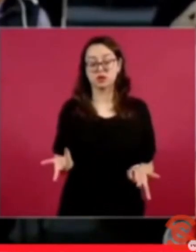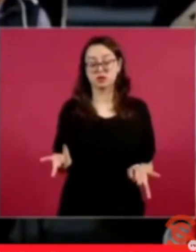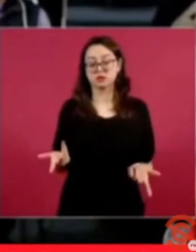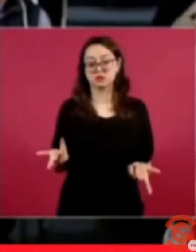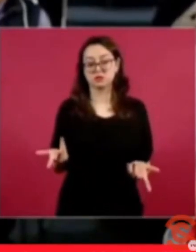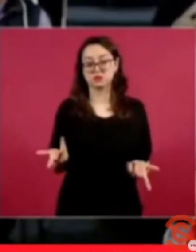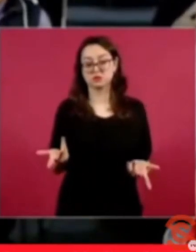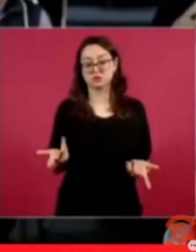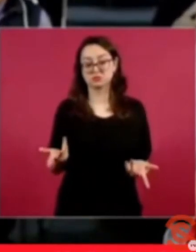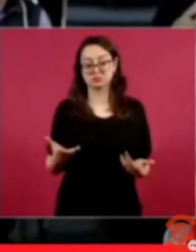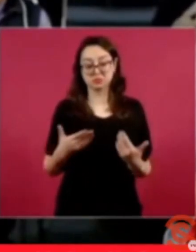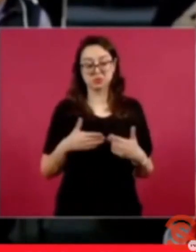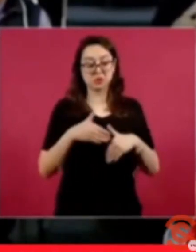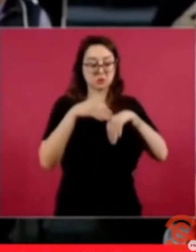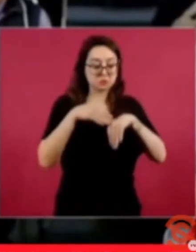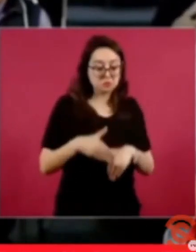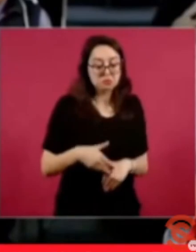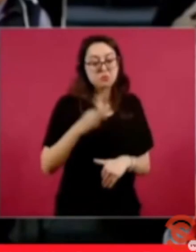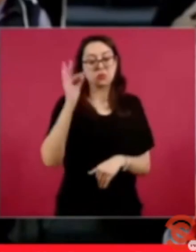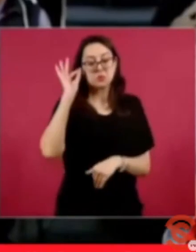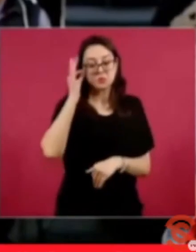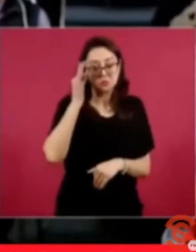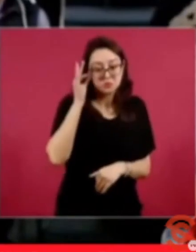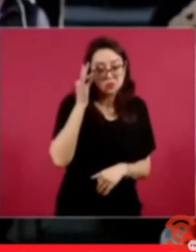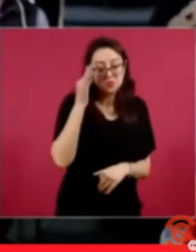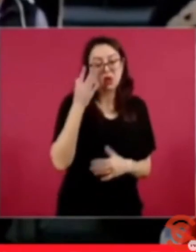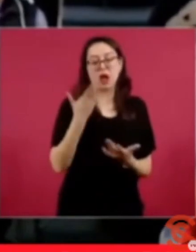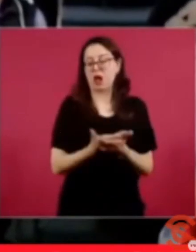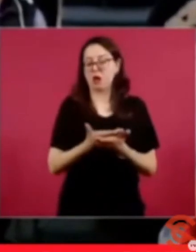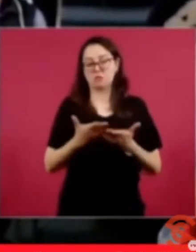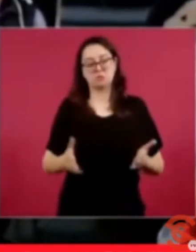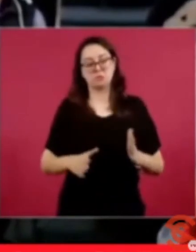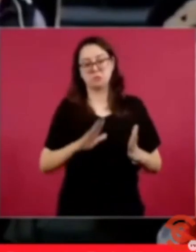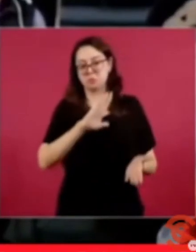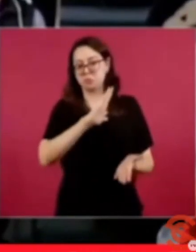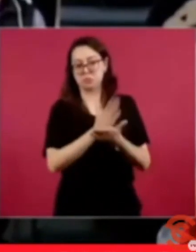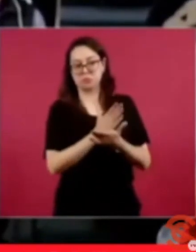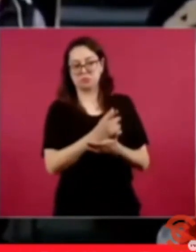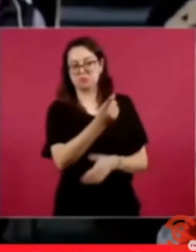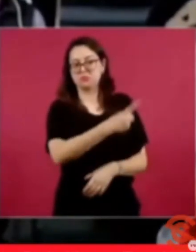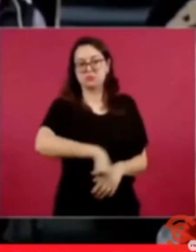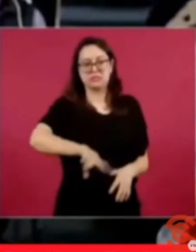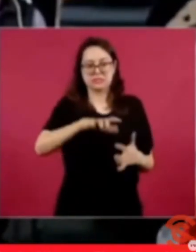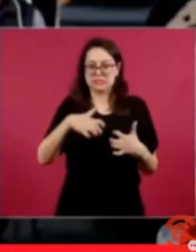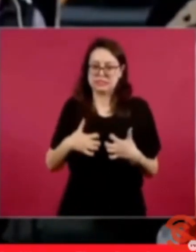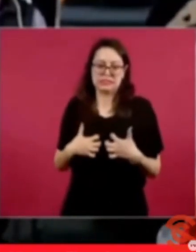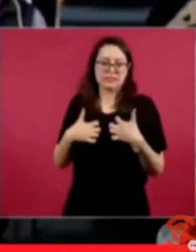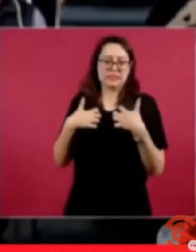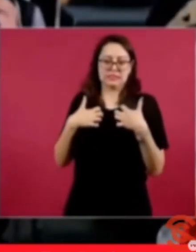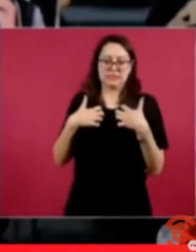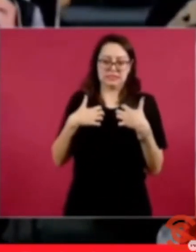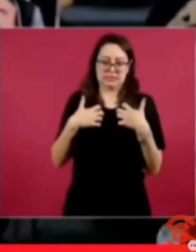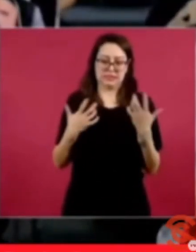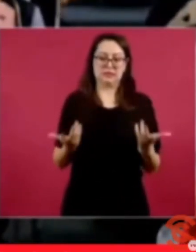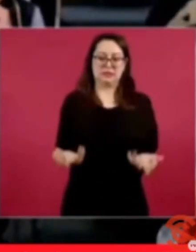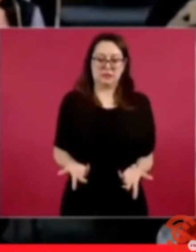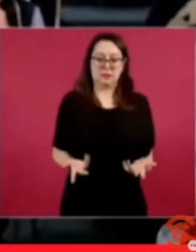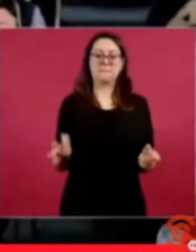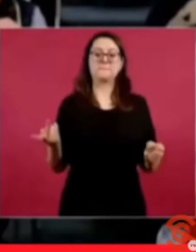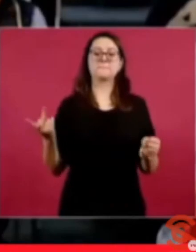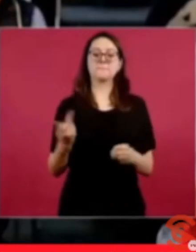les cumplieran sus caprichos. Aunque usted ha dicho que no iba a llamar al pueblo de